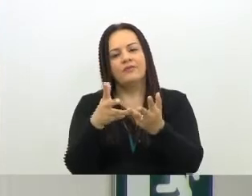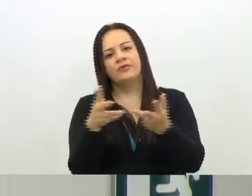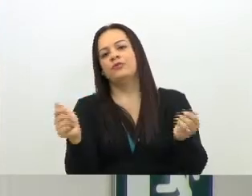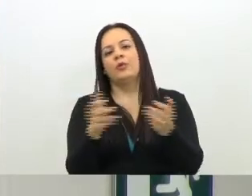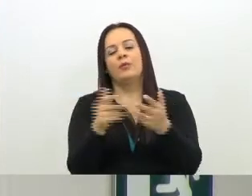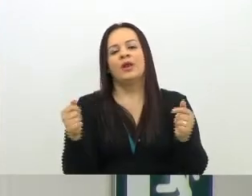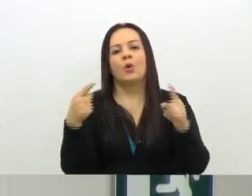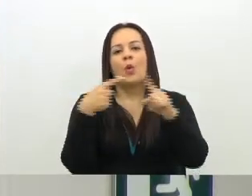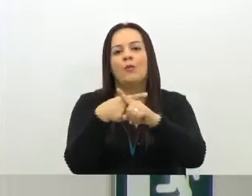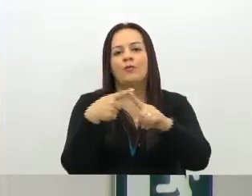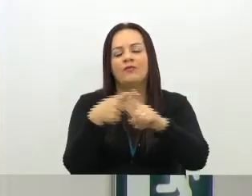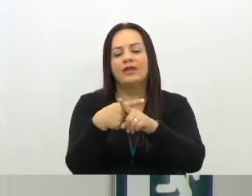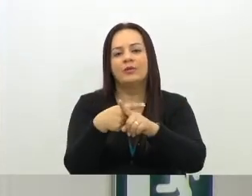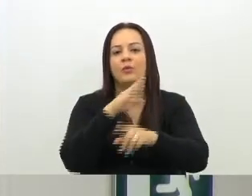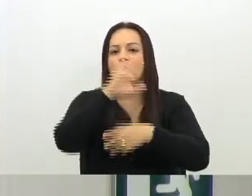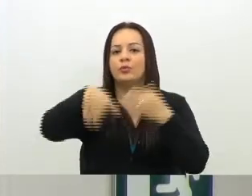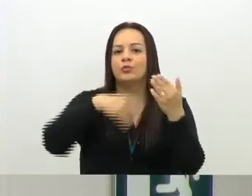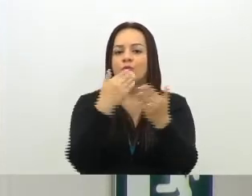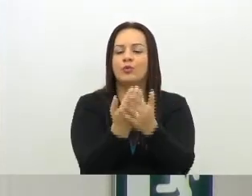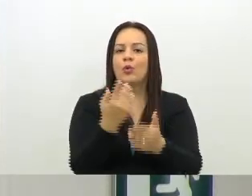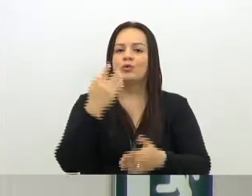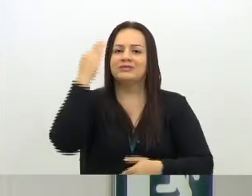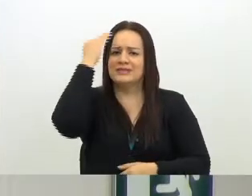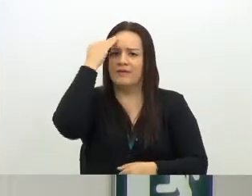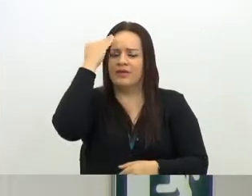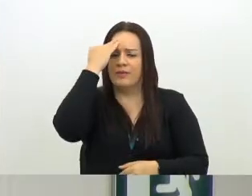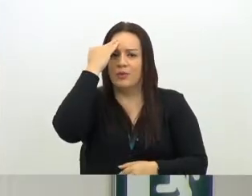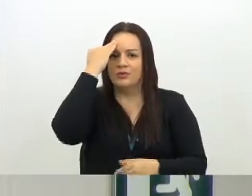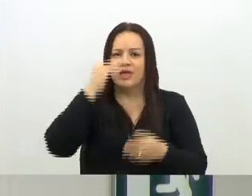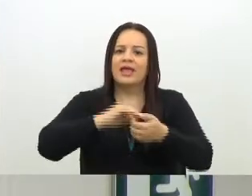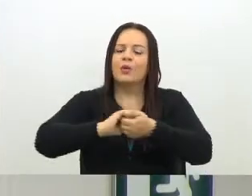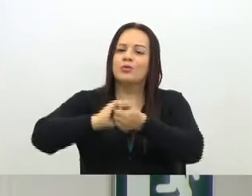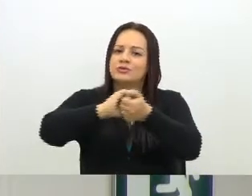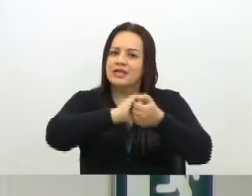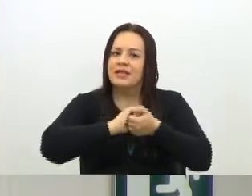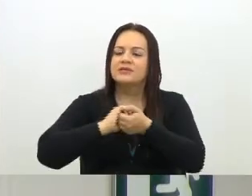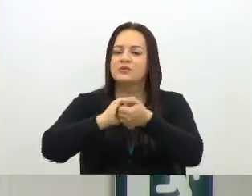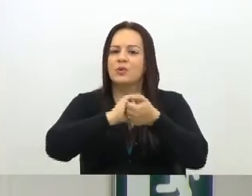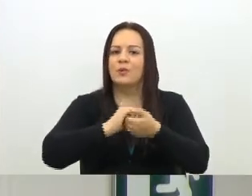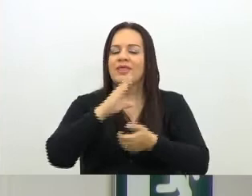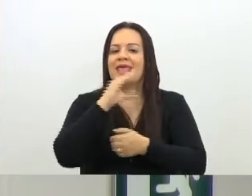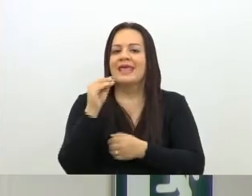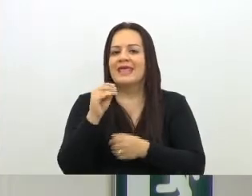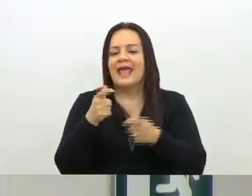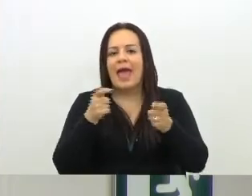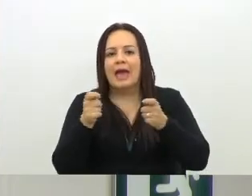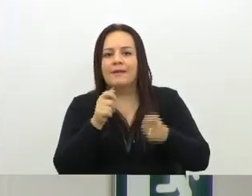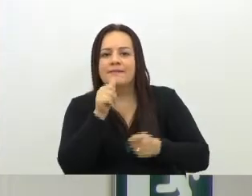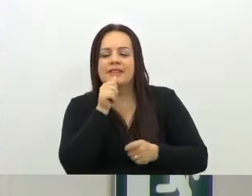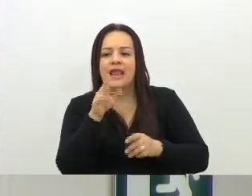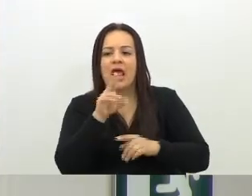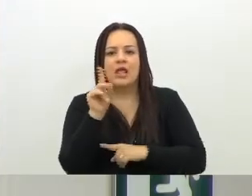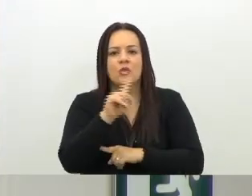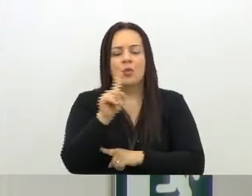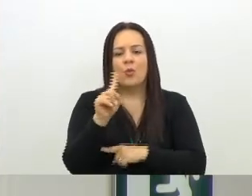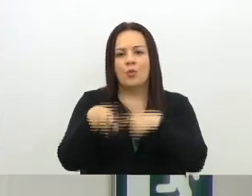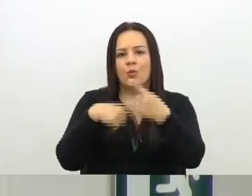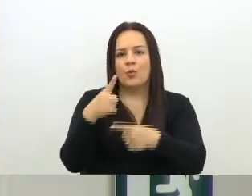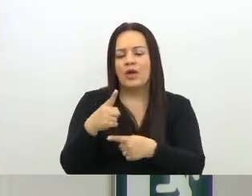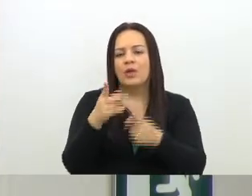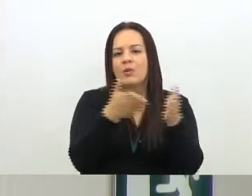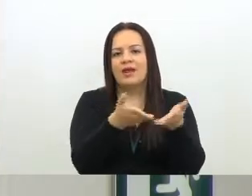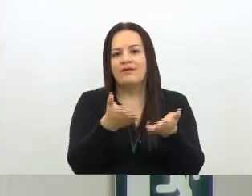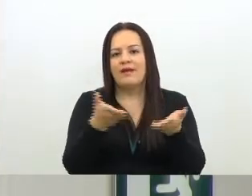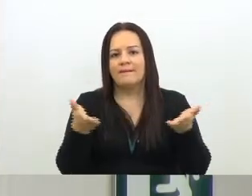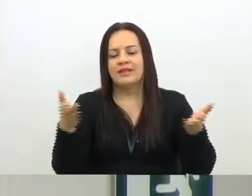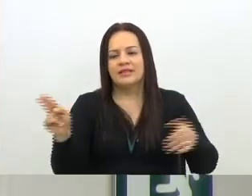conflicto. Todos sabemos que la conciliación y el arbitraje no fueron herramientas que se